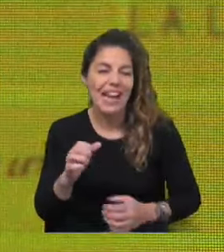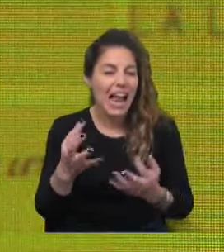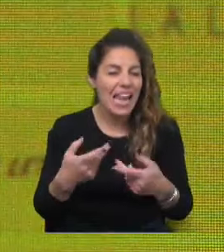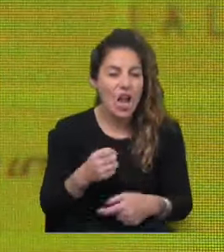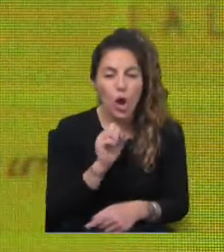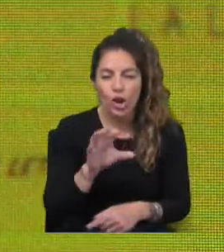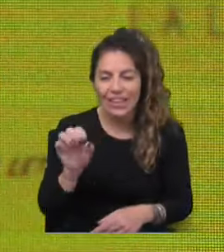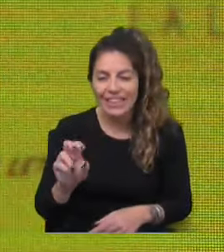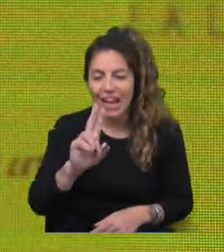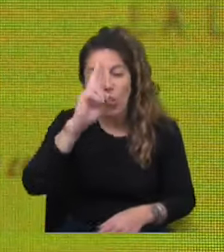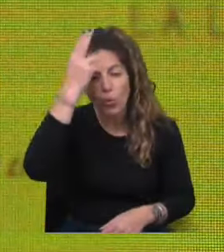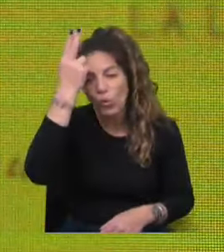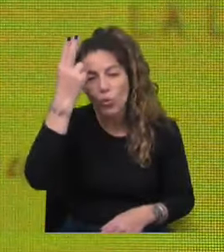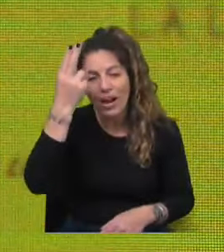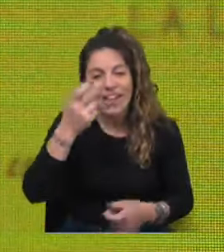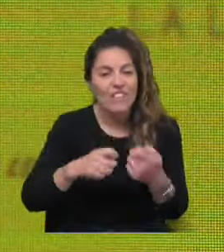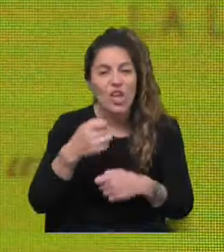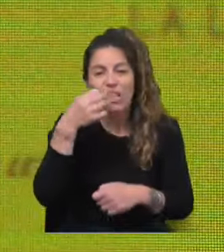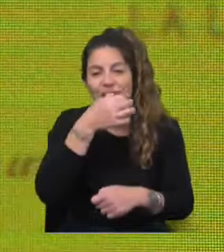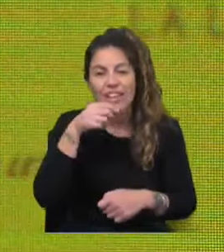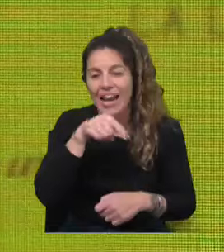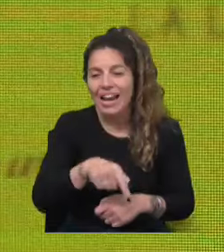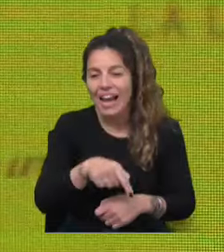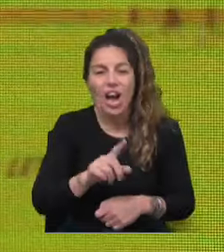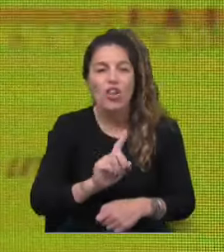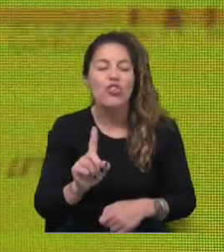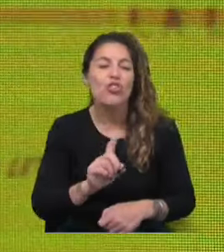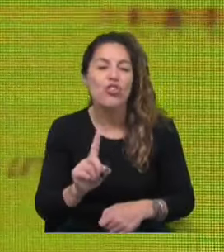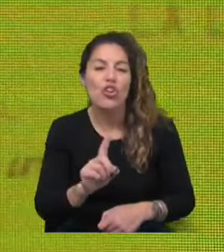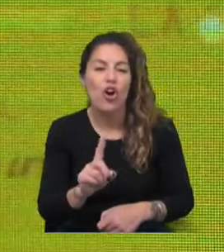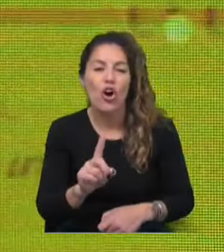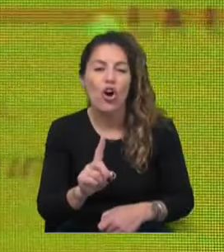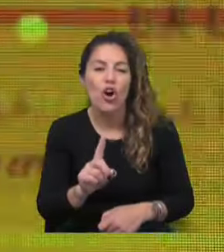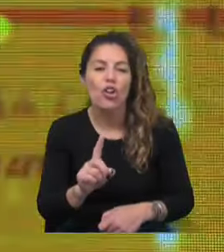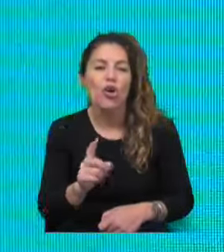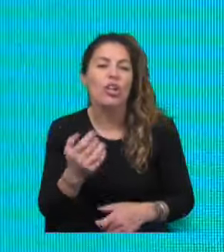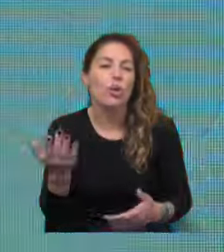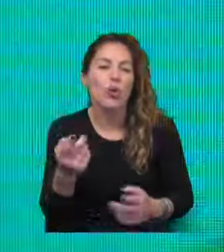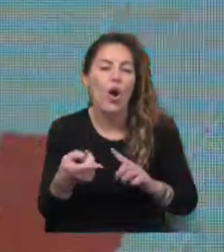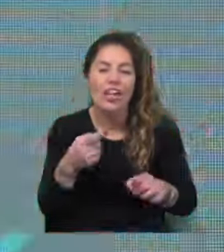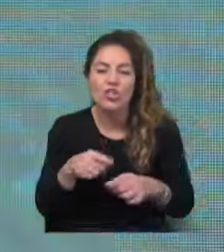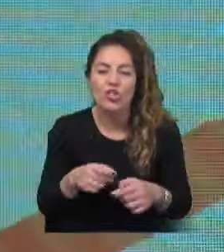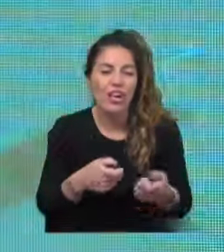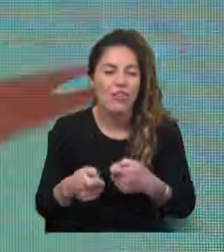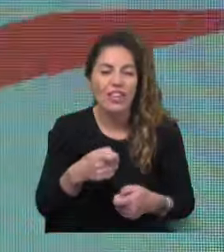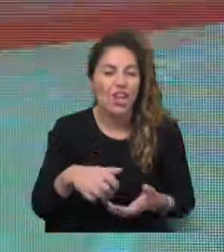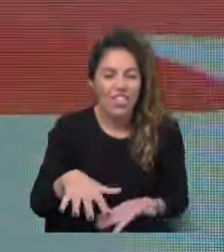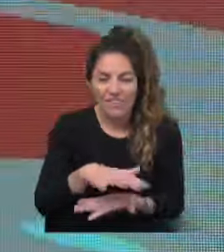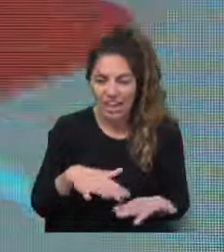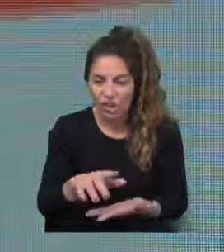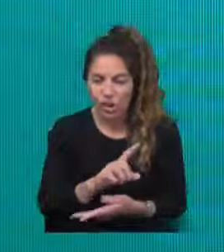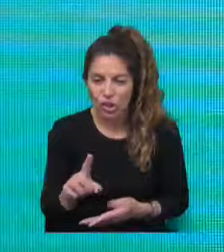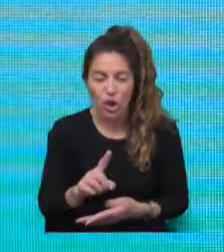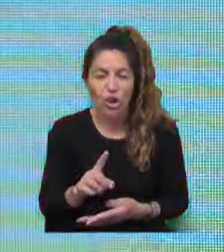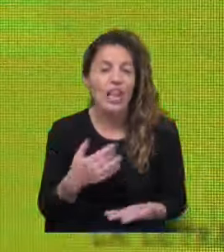O sea, Uruguay, en ese sentido, narcotraficantes de esa escala no son lo que uno tiende a asociar con el narcotraficante de barrio, ¿no? Claro.